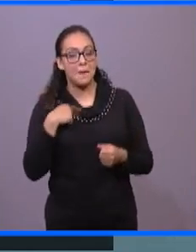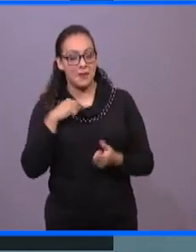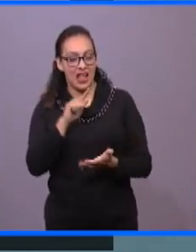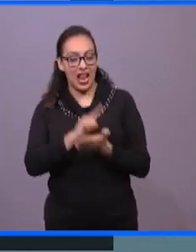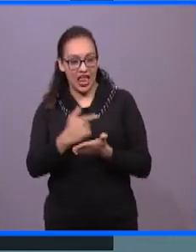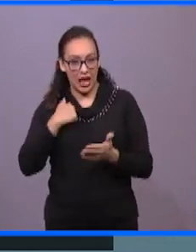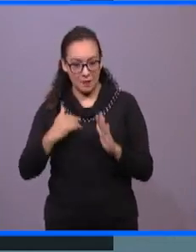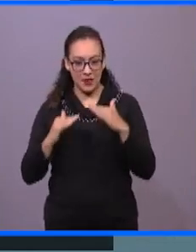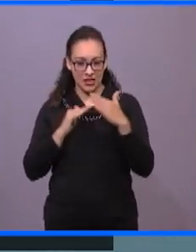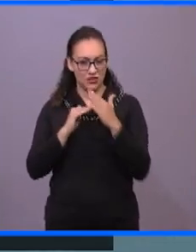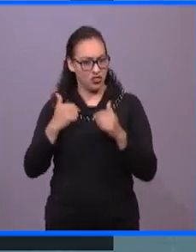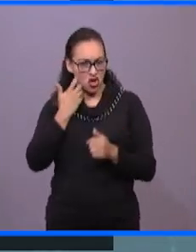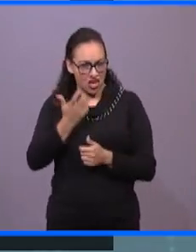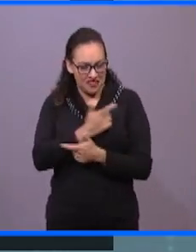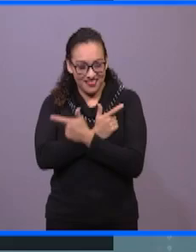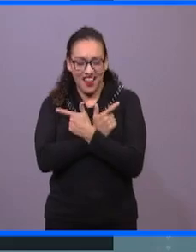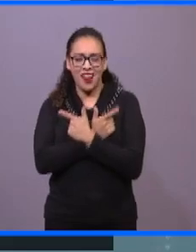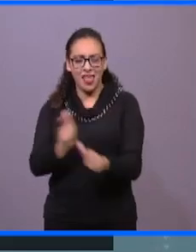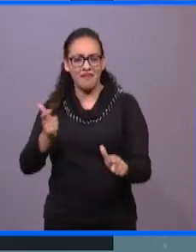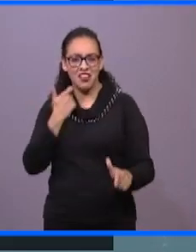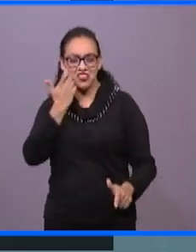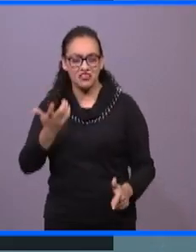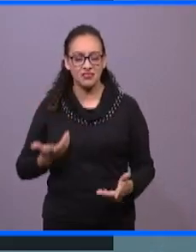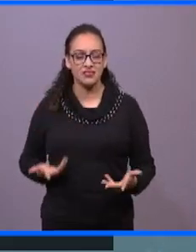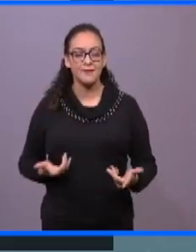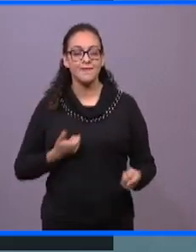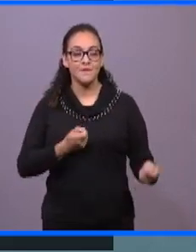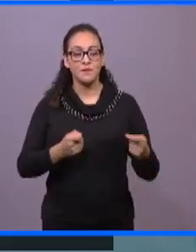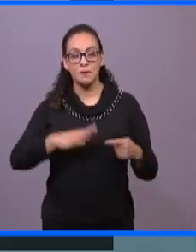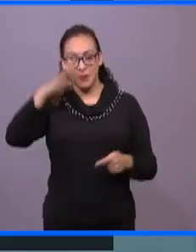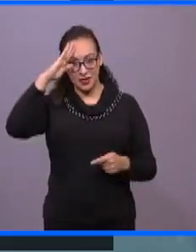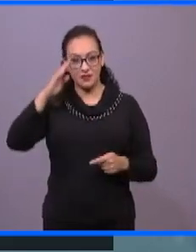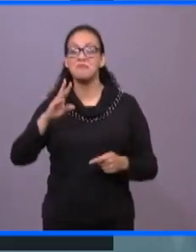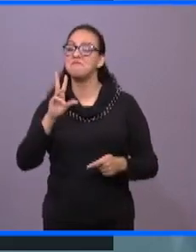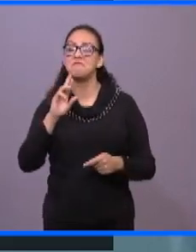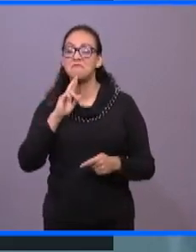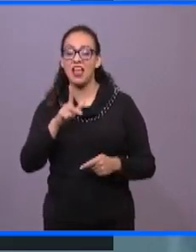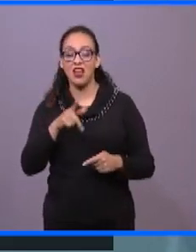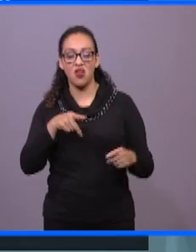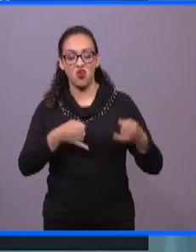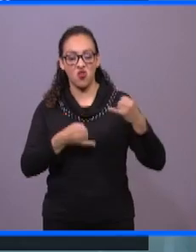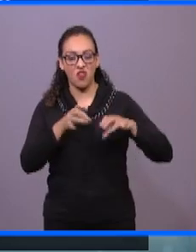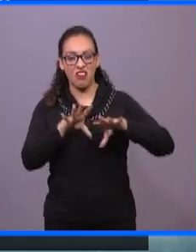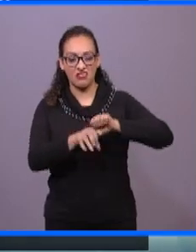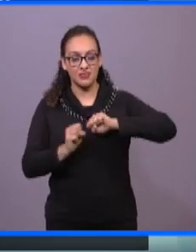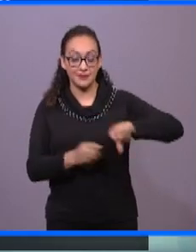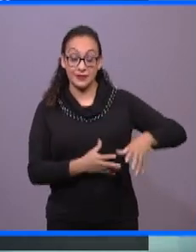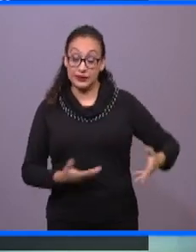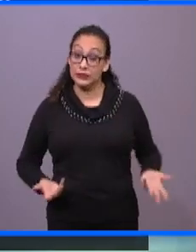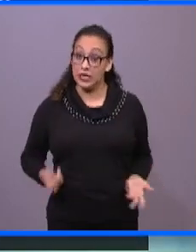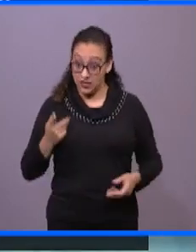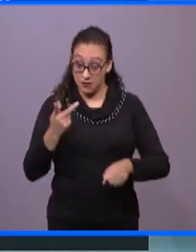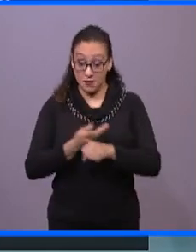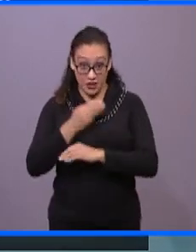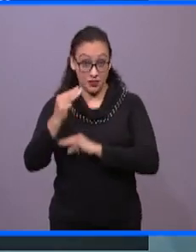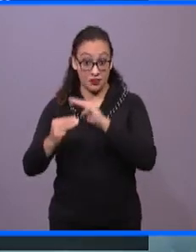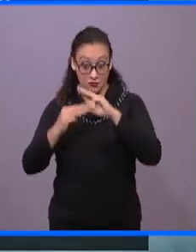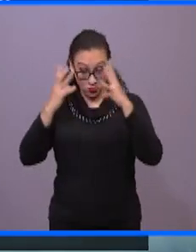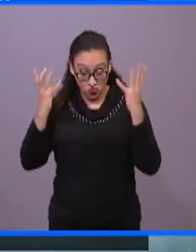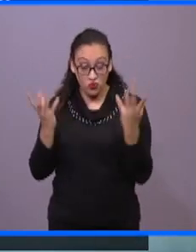me están limitando, que las normas jurídicas me están direccionando en algún sentido. En un programa de la